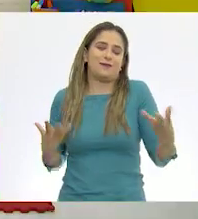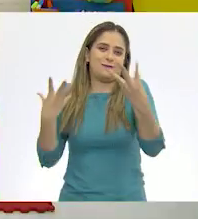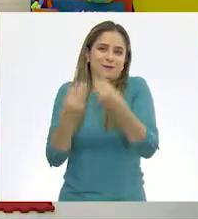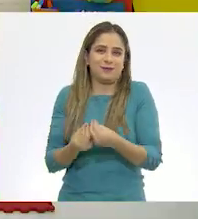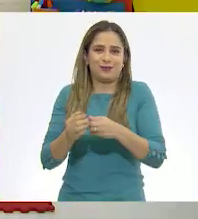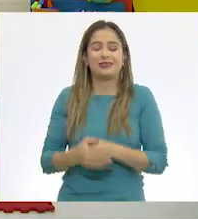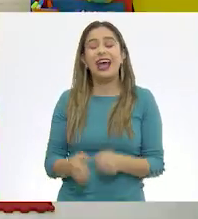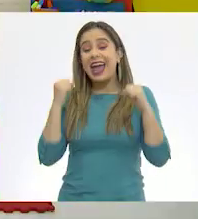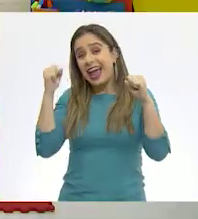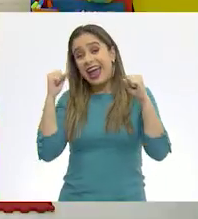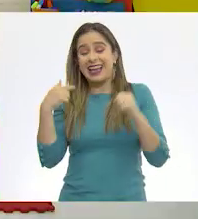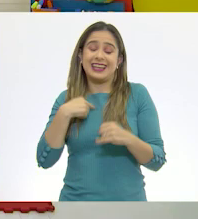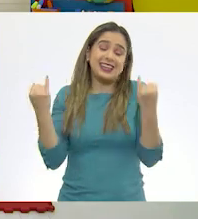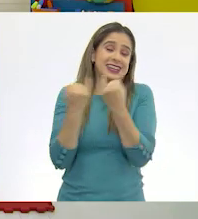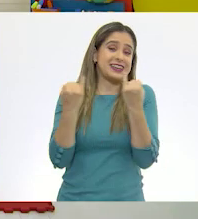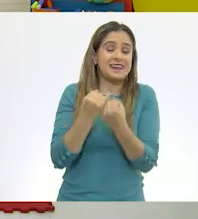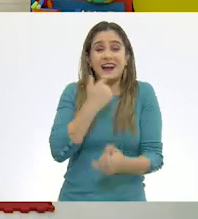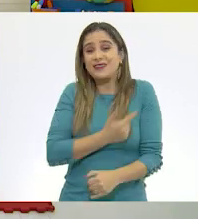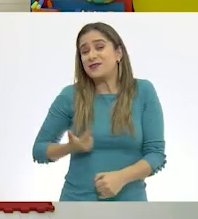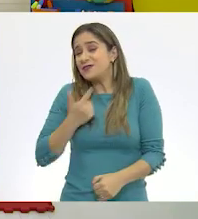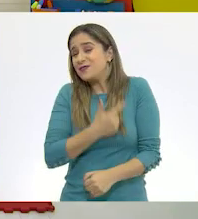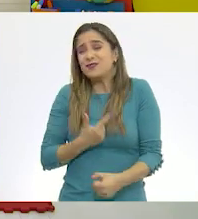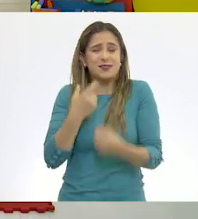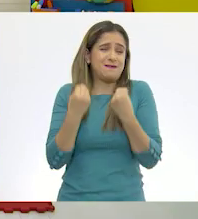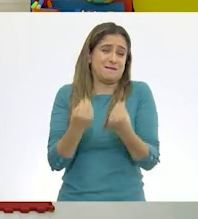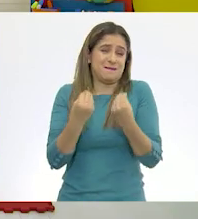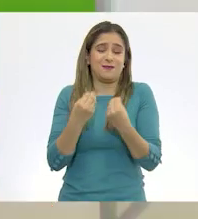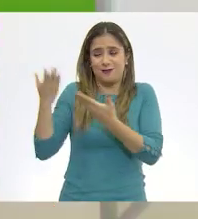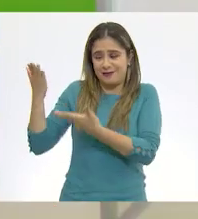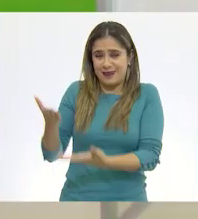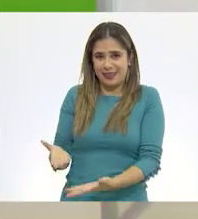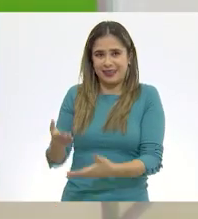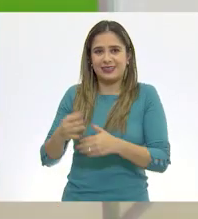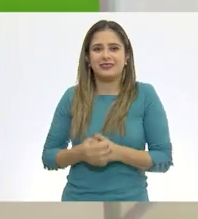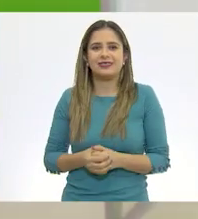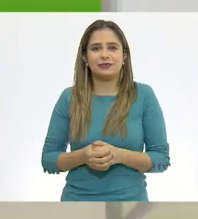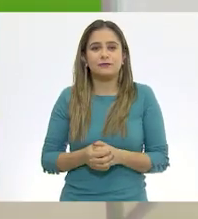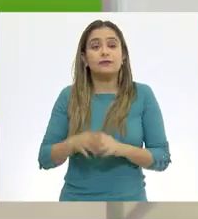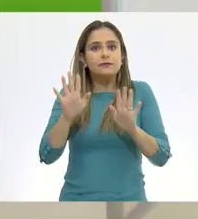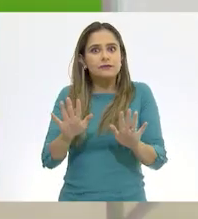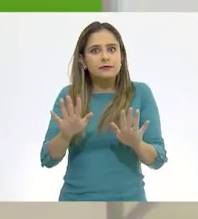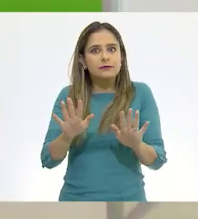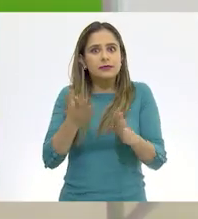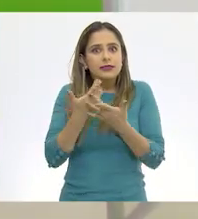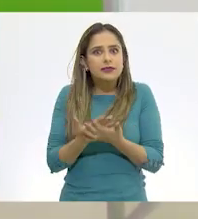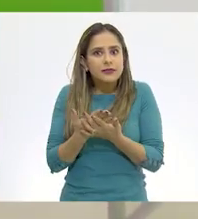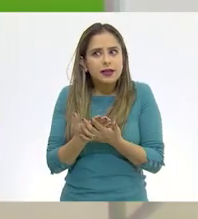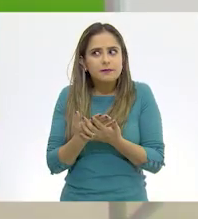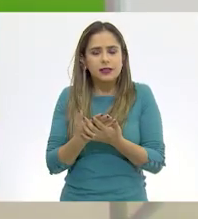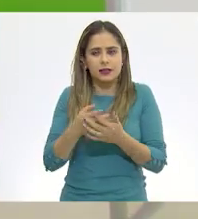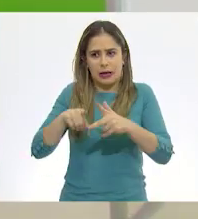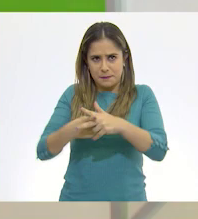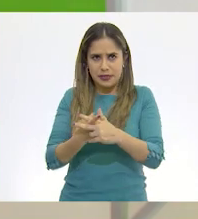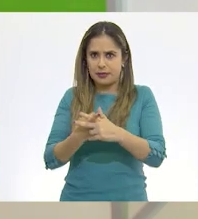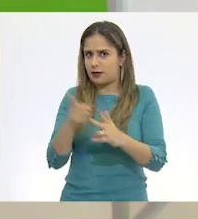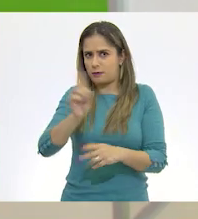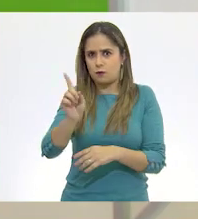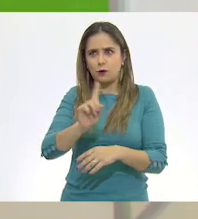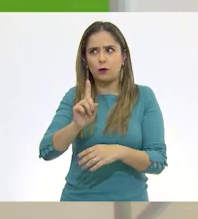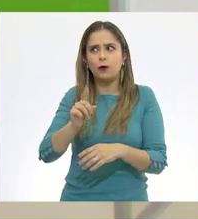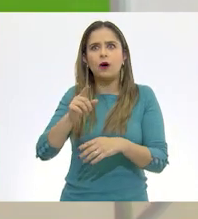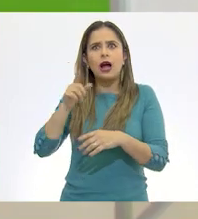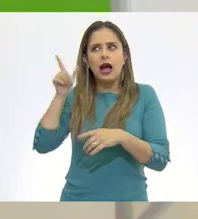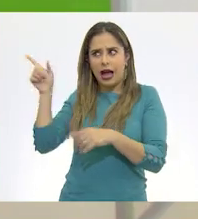ustedes. A nosotros también nos da mucho, pero mucho gusto recibirte. Esperen, esperen. Y si antes de comenzar vamos con nuestro